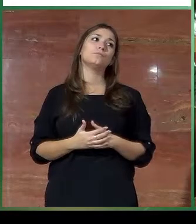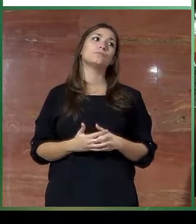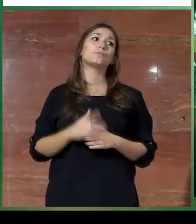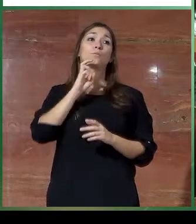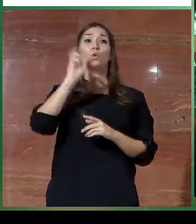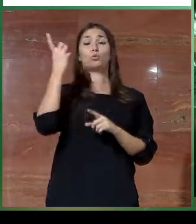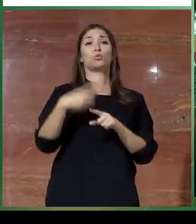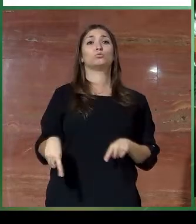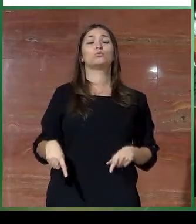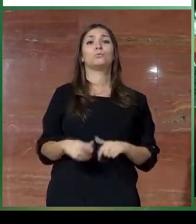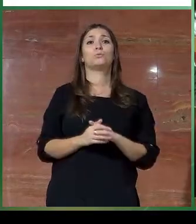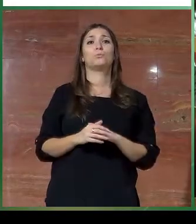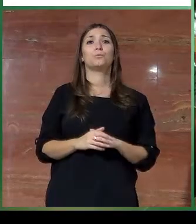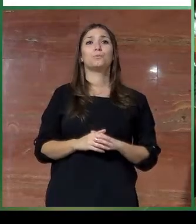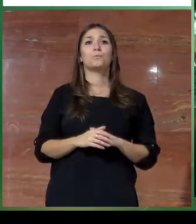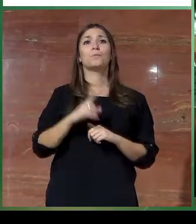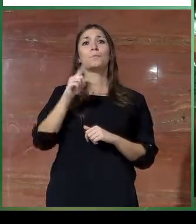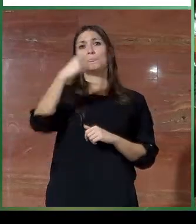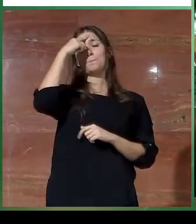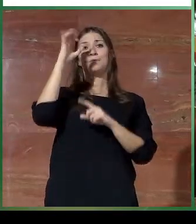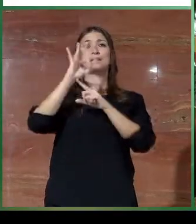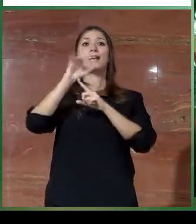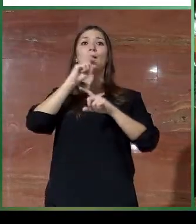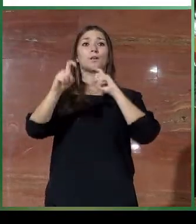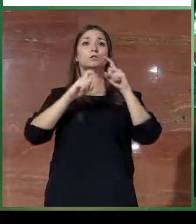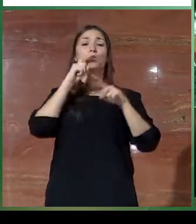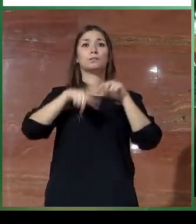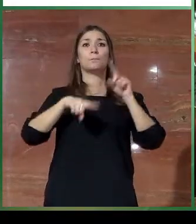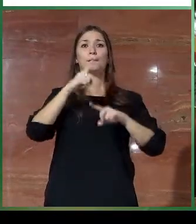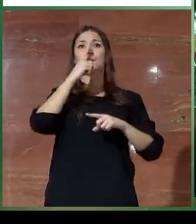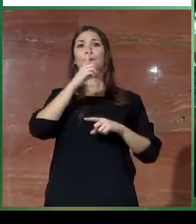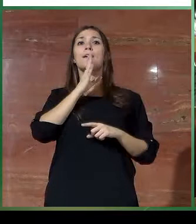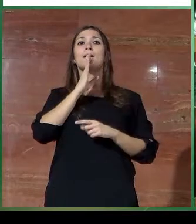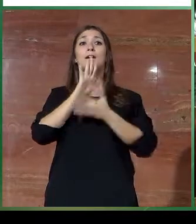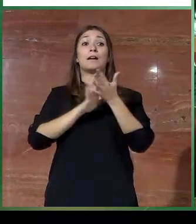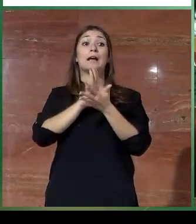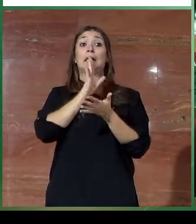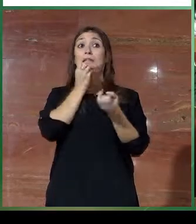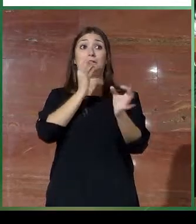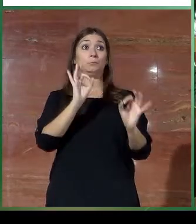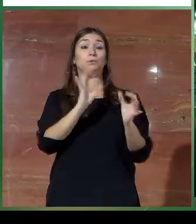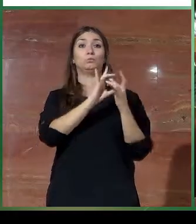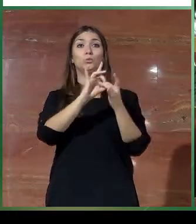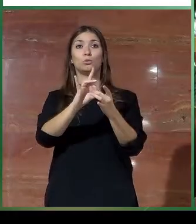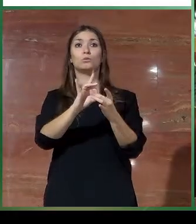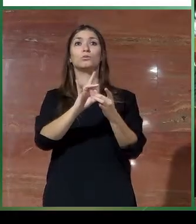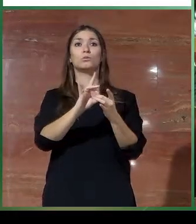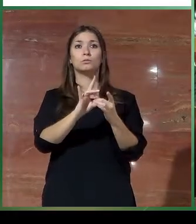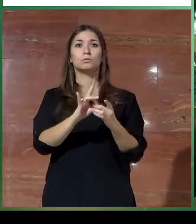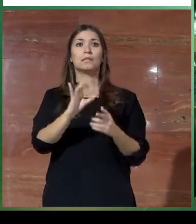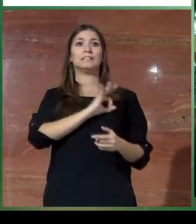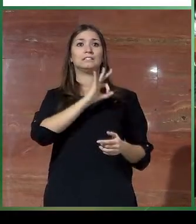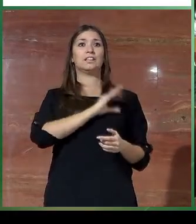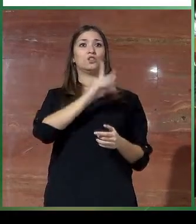Otra cosa es la señalética, los pictogramas, como lo acabo de comentar al señor